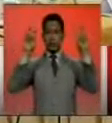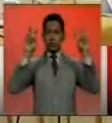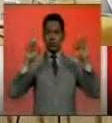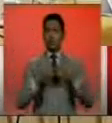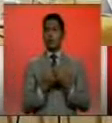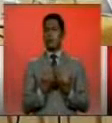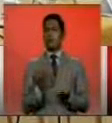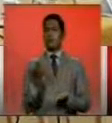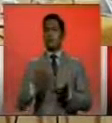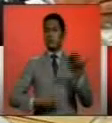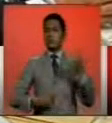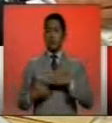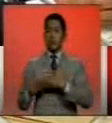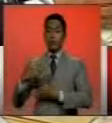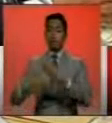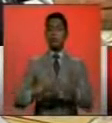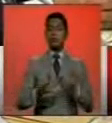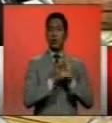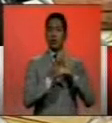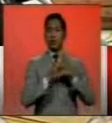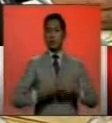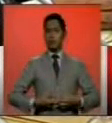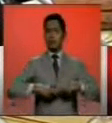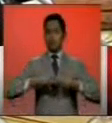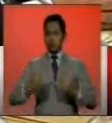a número de procesos penales iniciados en contra del extitular de dicha cartera y los resultados alcanzados en los mismos.